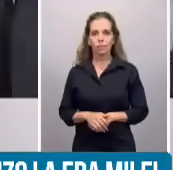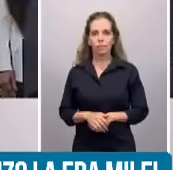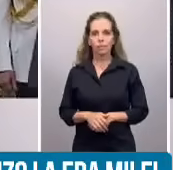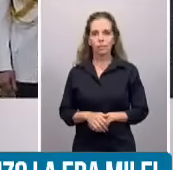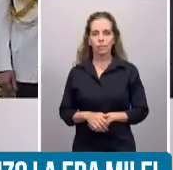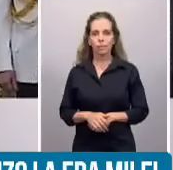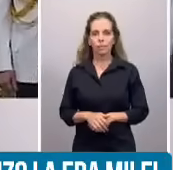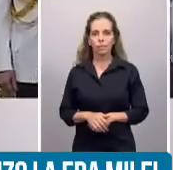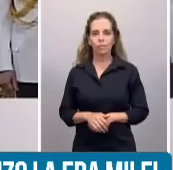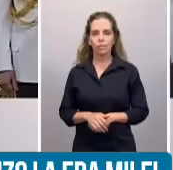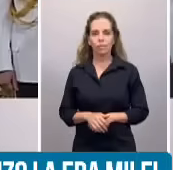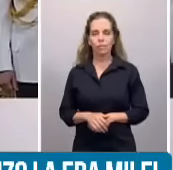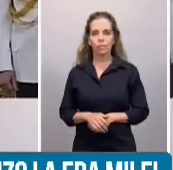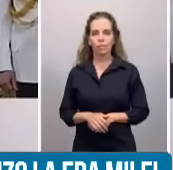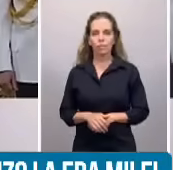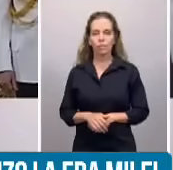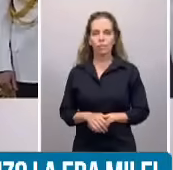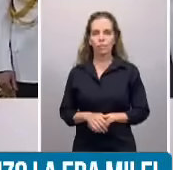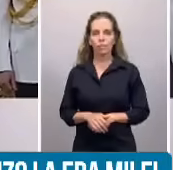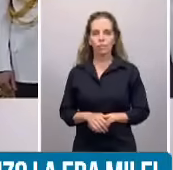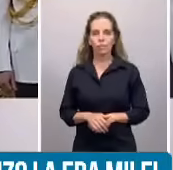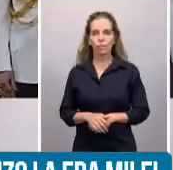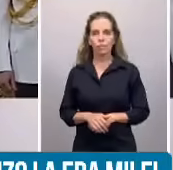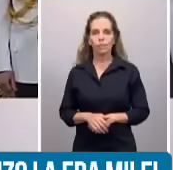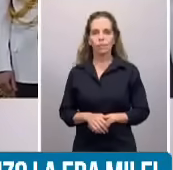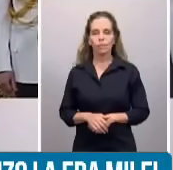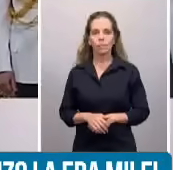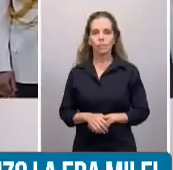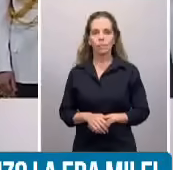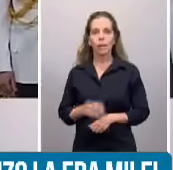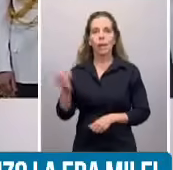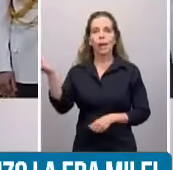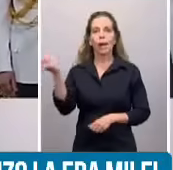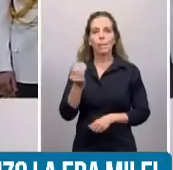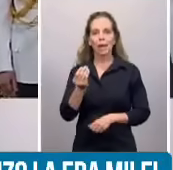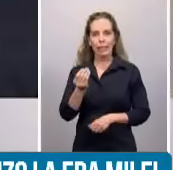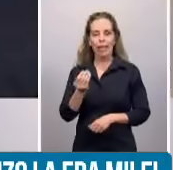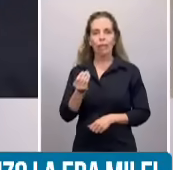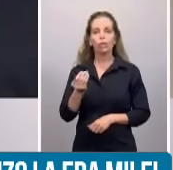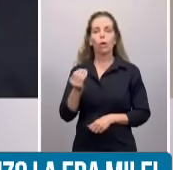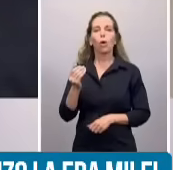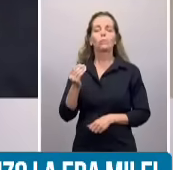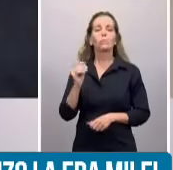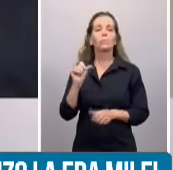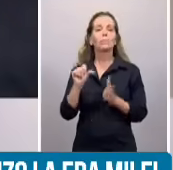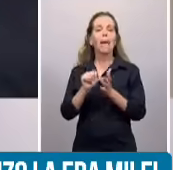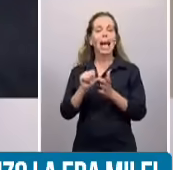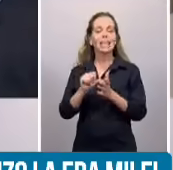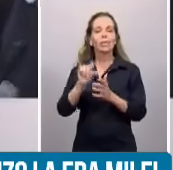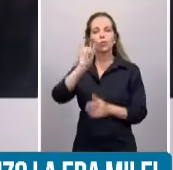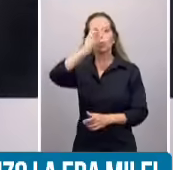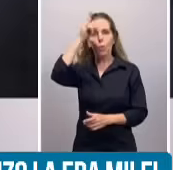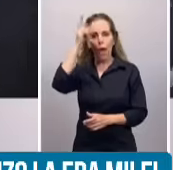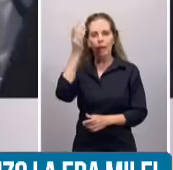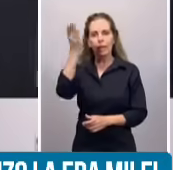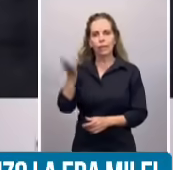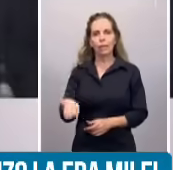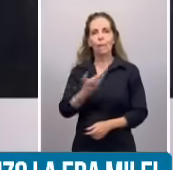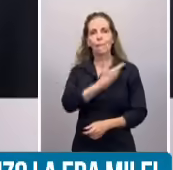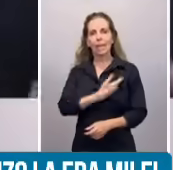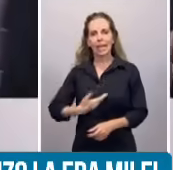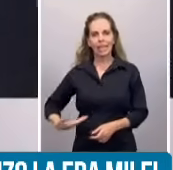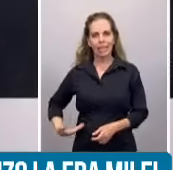Es un lugar muy complicado donde la Argentina ha perdido credibilidad como país. Sí. Esperemos recuperarla y yo creo que las